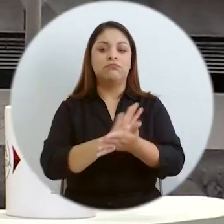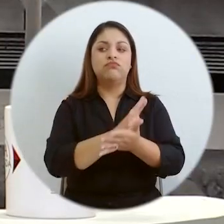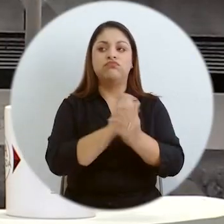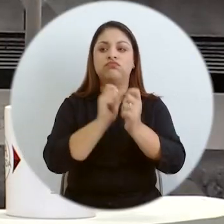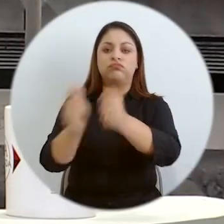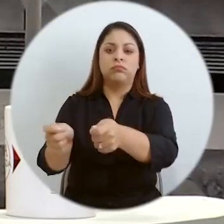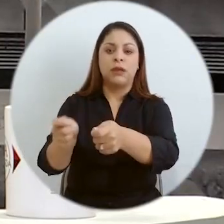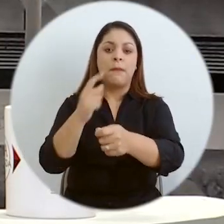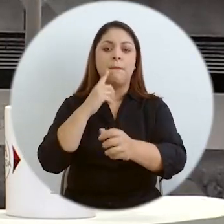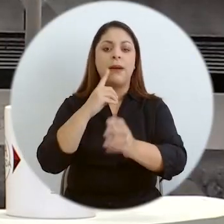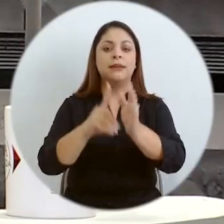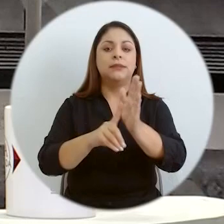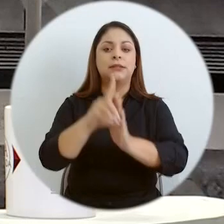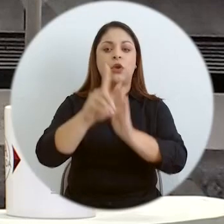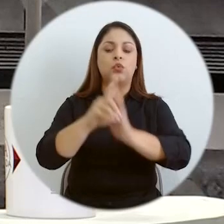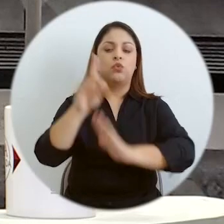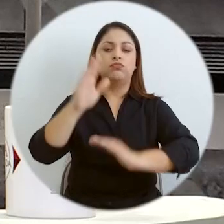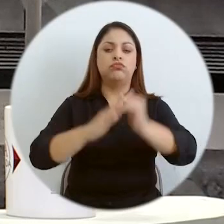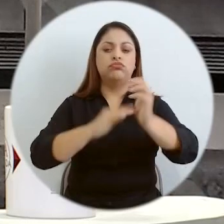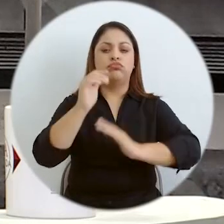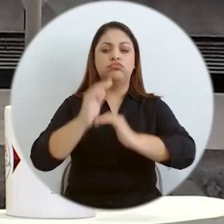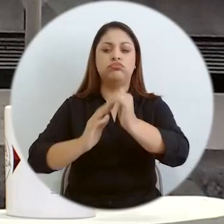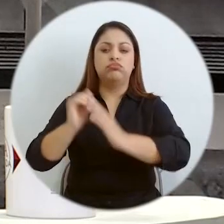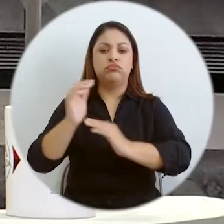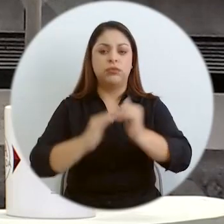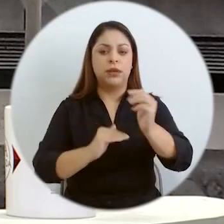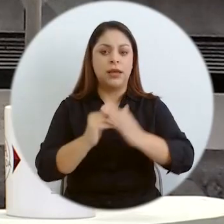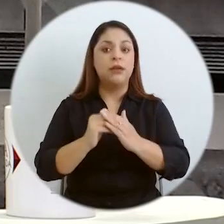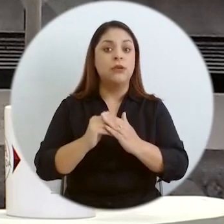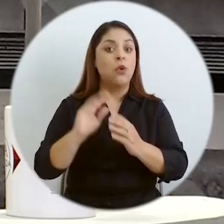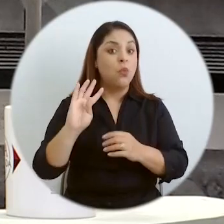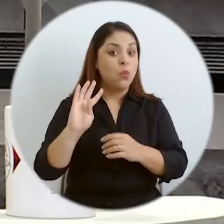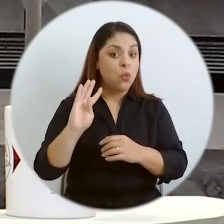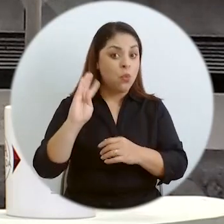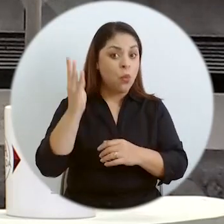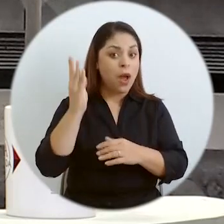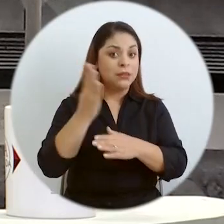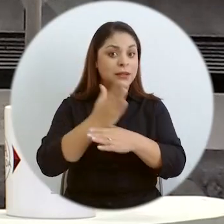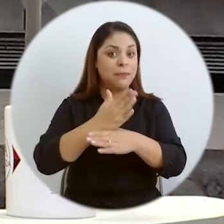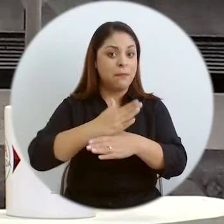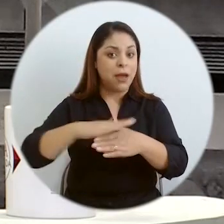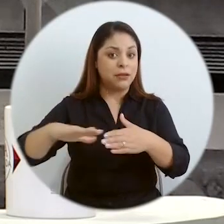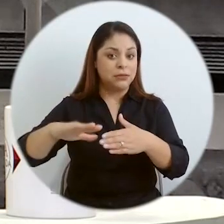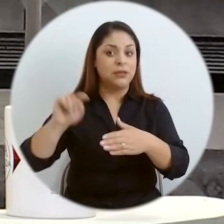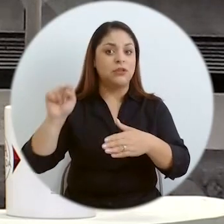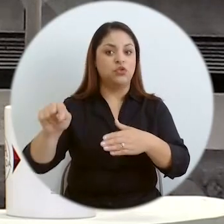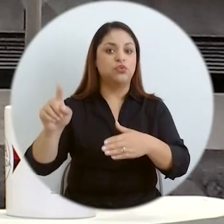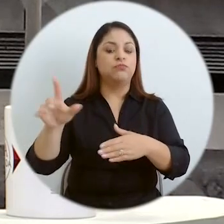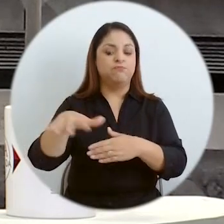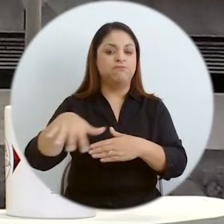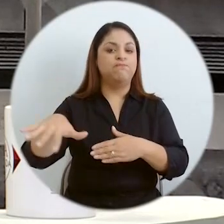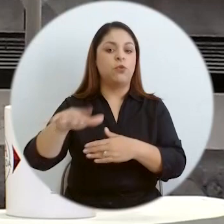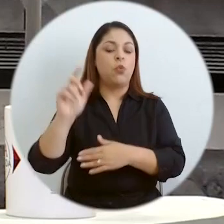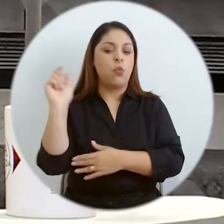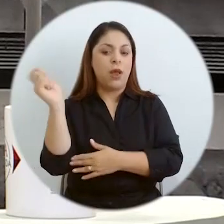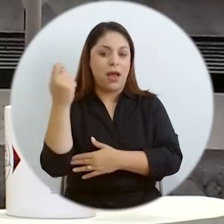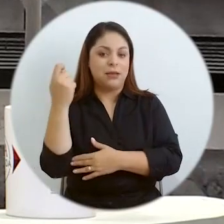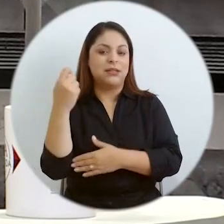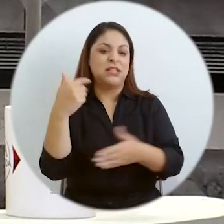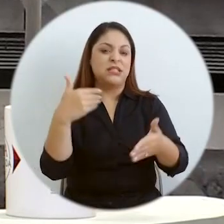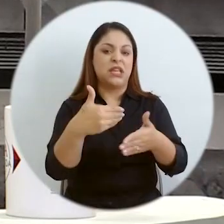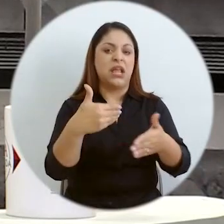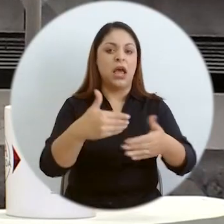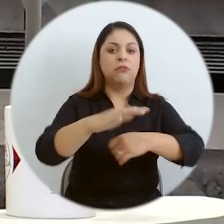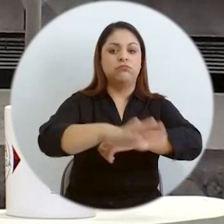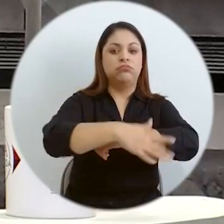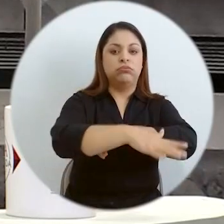de desarrollos inmobiliarios en Costa Rica. Es decir, una cuarta parte prácticamente se ubica en Guanacaste y en otras regiones costeras